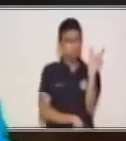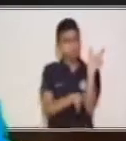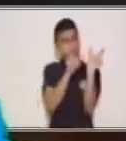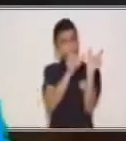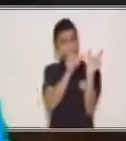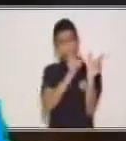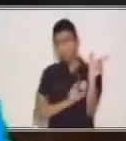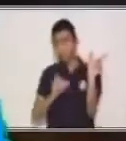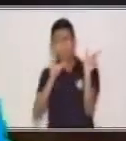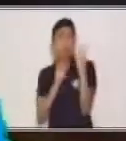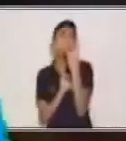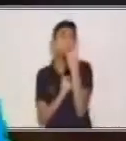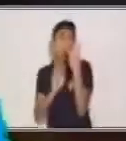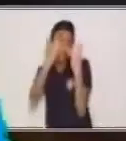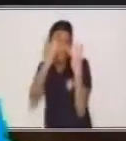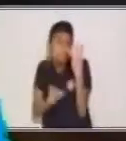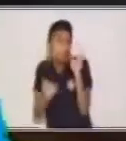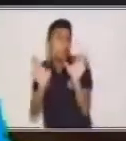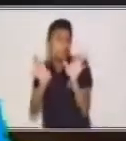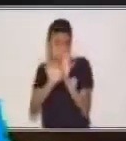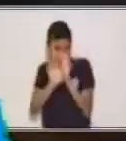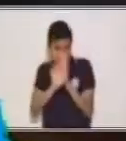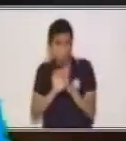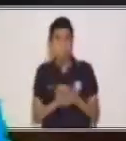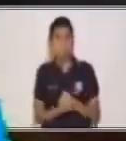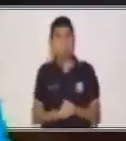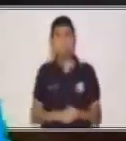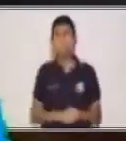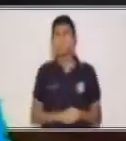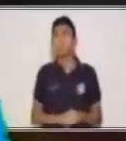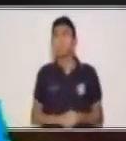a regresar a robaron la tienda.